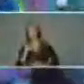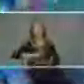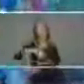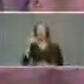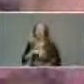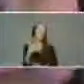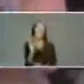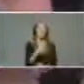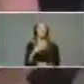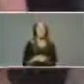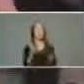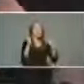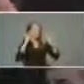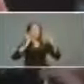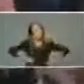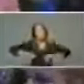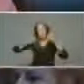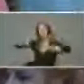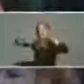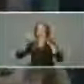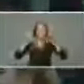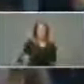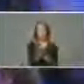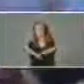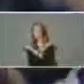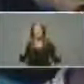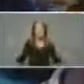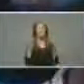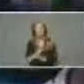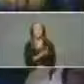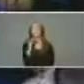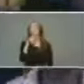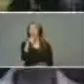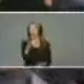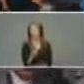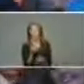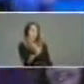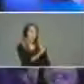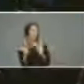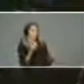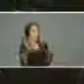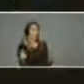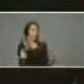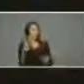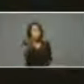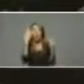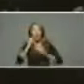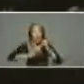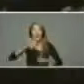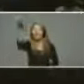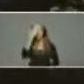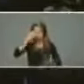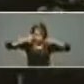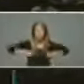piie marcha más y más que no parará ya que F es preparar andar corriendo a